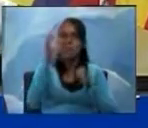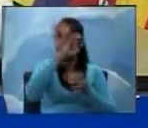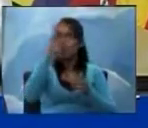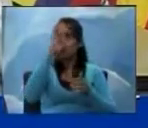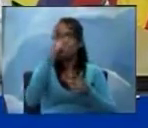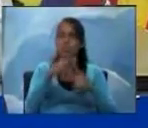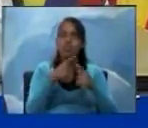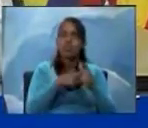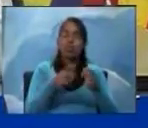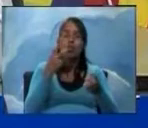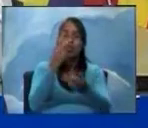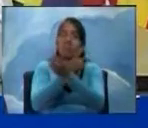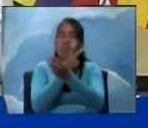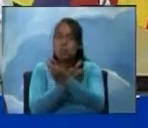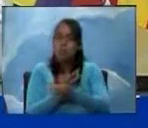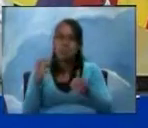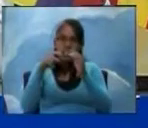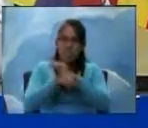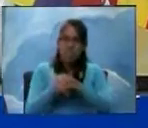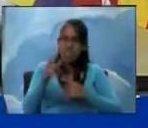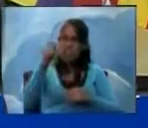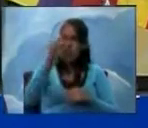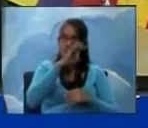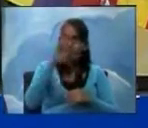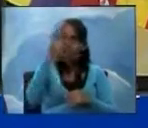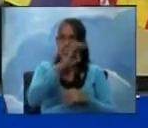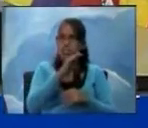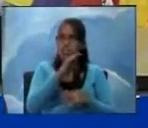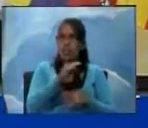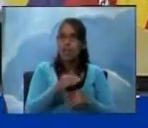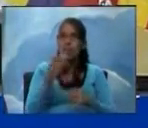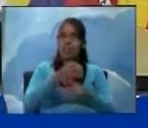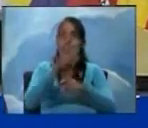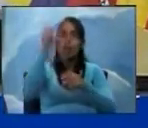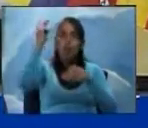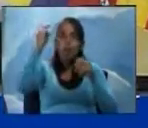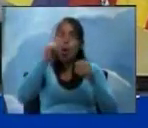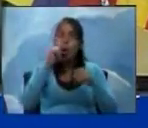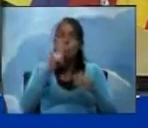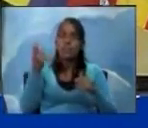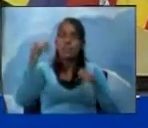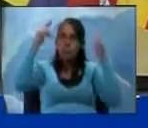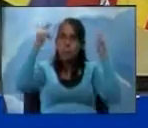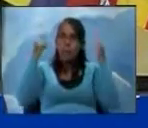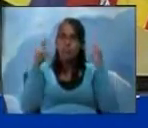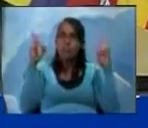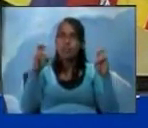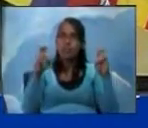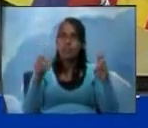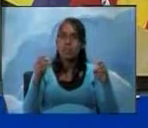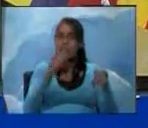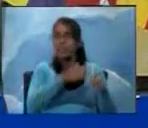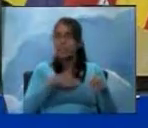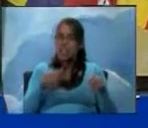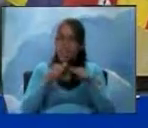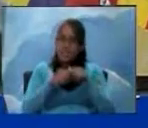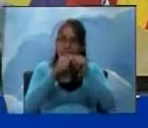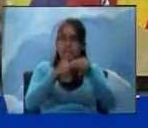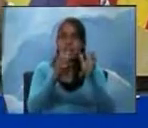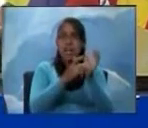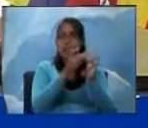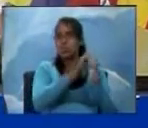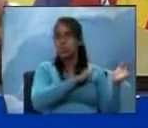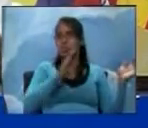se metieron dentro de los cerros y murieron. Ah, pero el hombre ahora tiene una mente nueva, él quiere seguir a Jesús, él